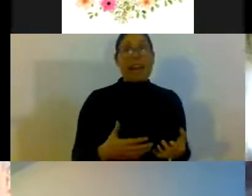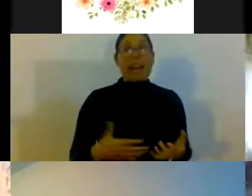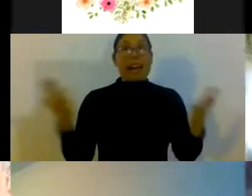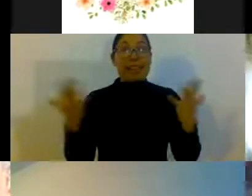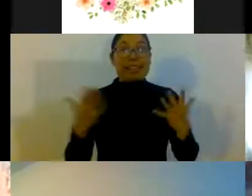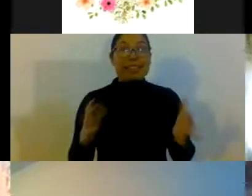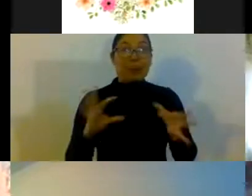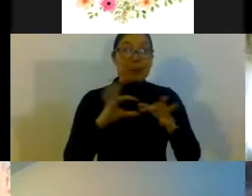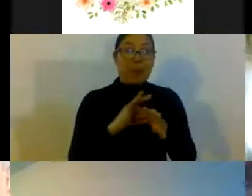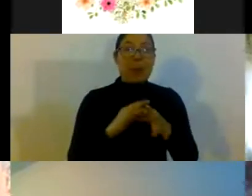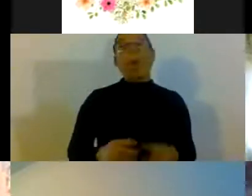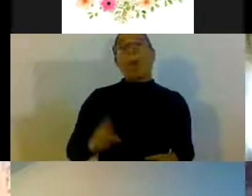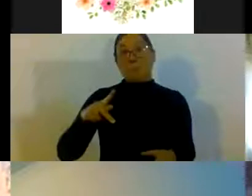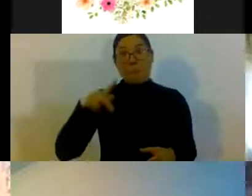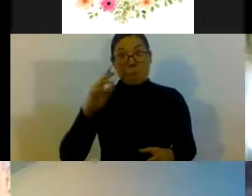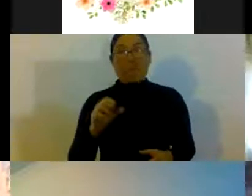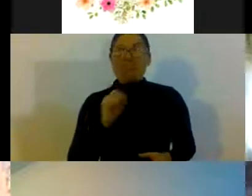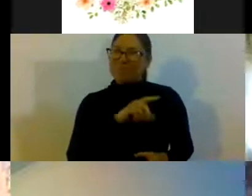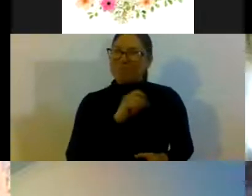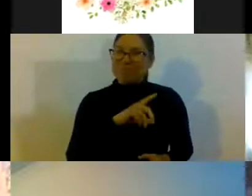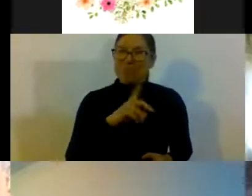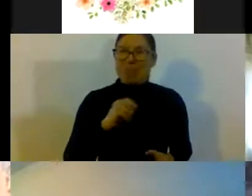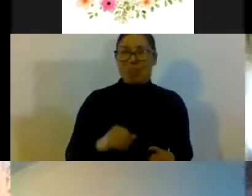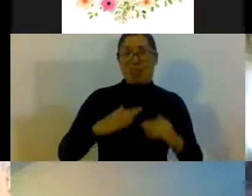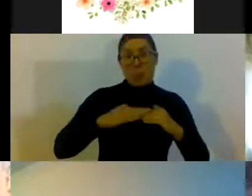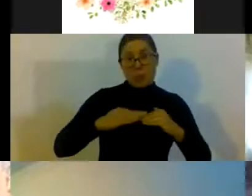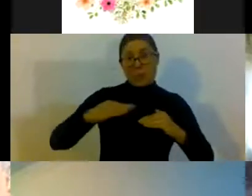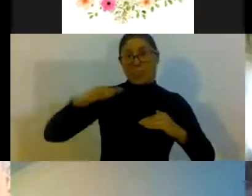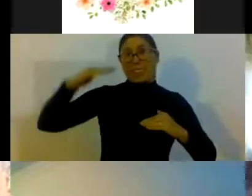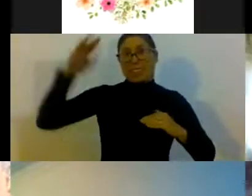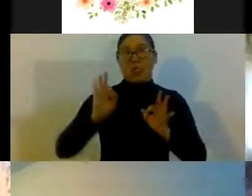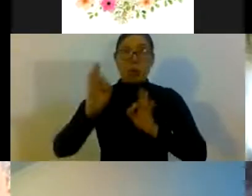qué personaje de esta historia ustedes se identifican?